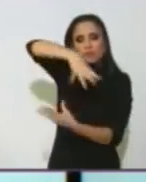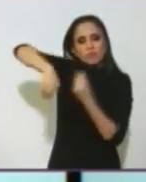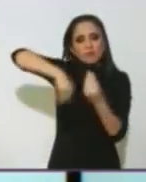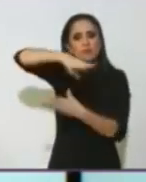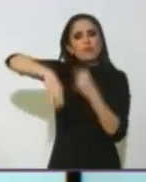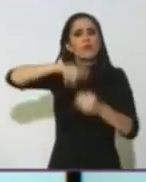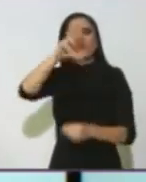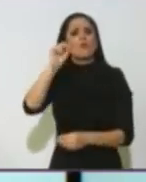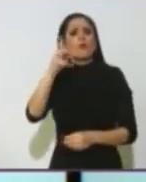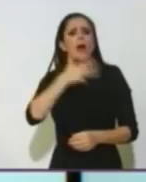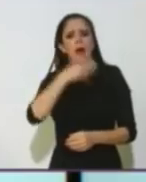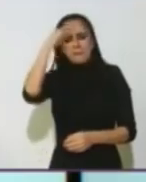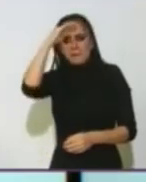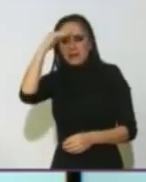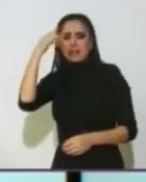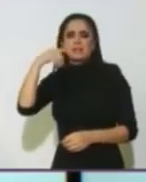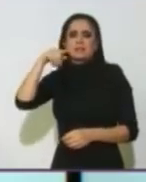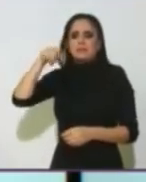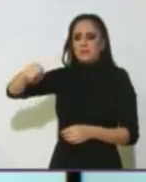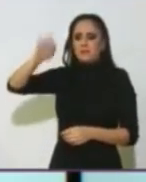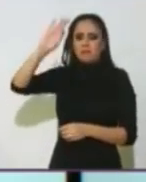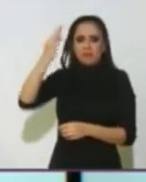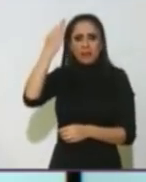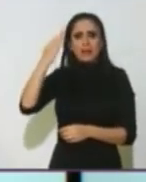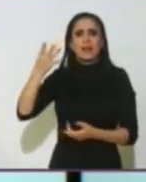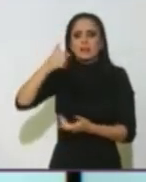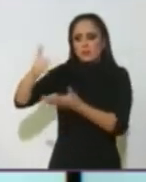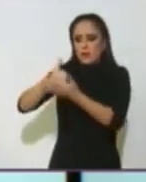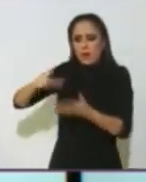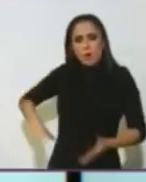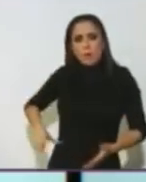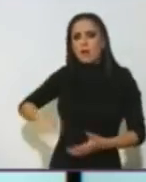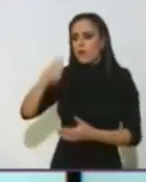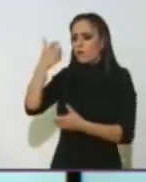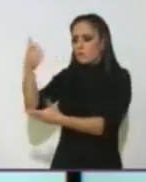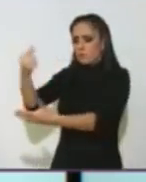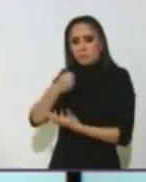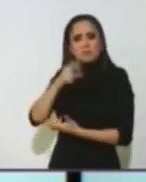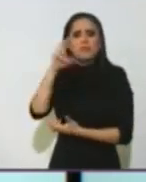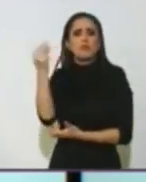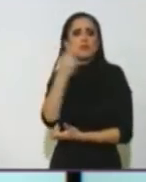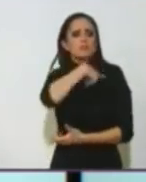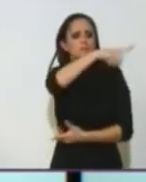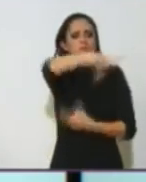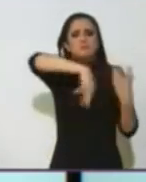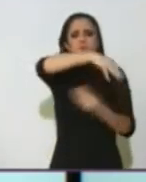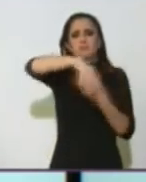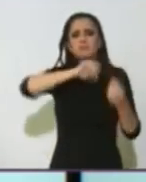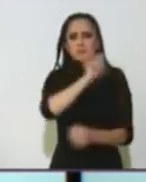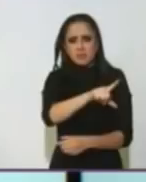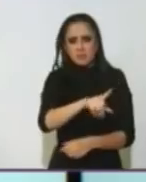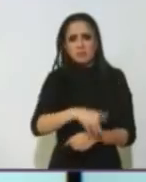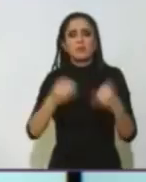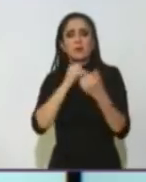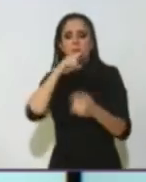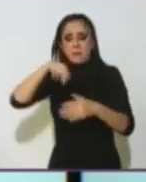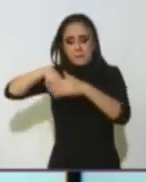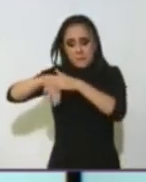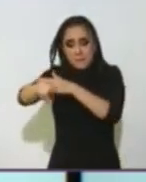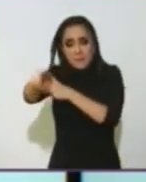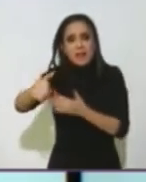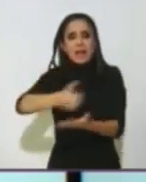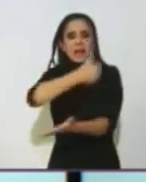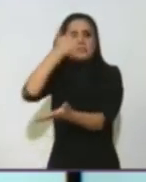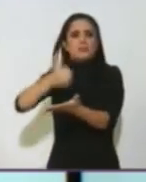los recursos ni de la federación ni de la ciudad tiene muchos inmuebles también el metro de la ciudad con eso